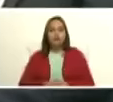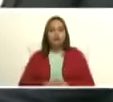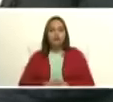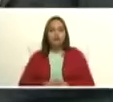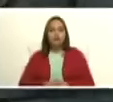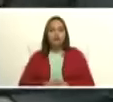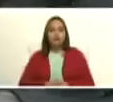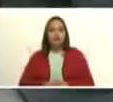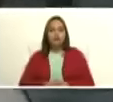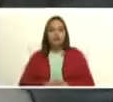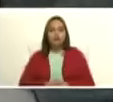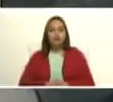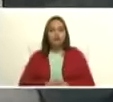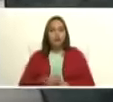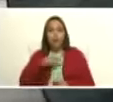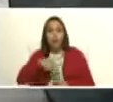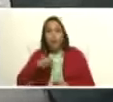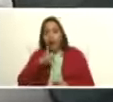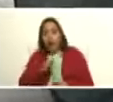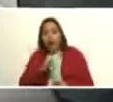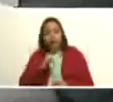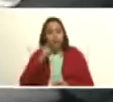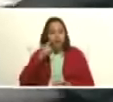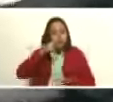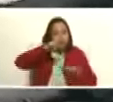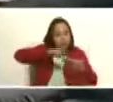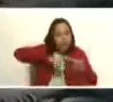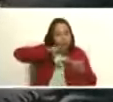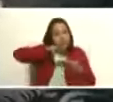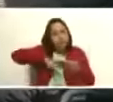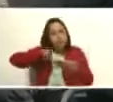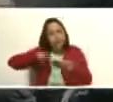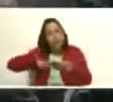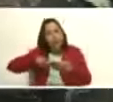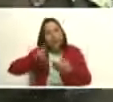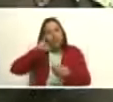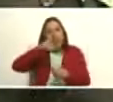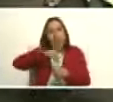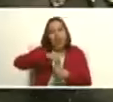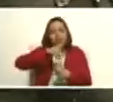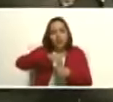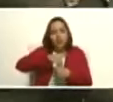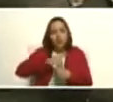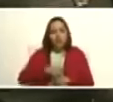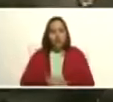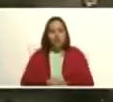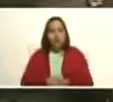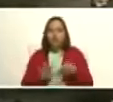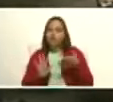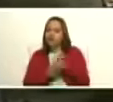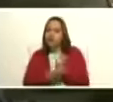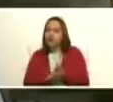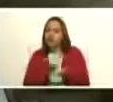Hemos estado revisando una cantidad de datos sobre